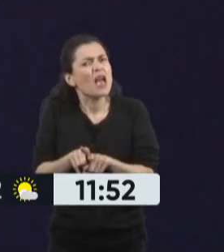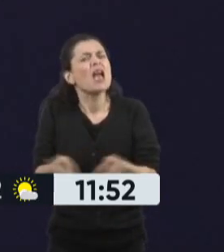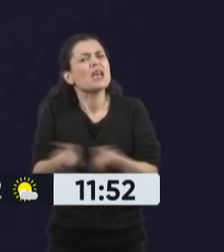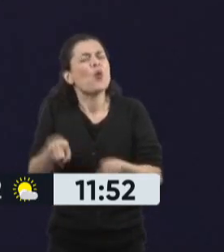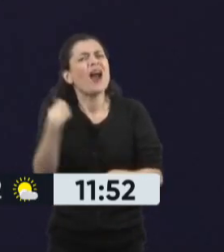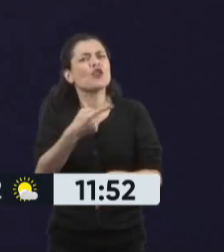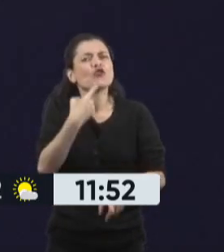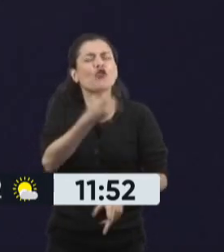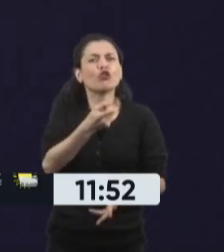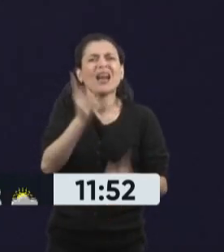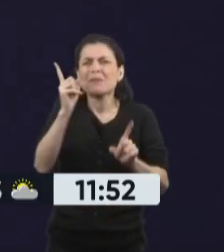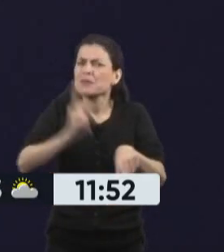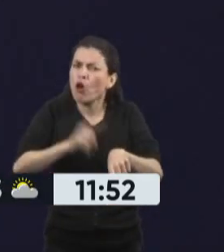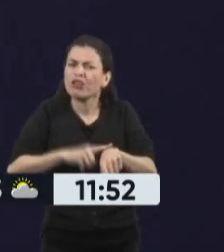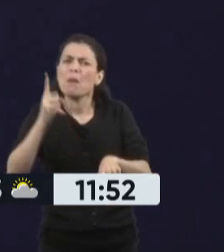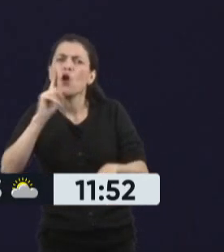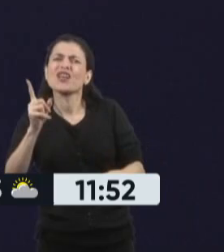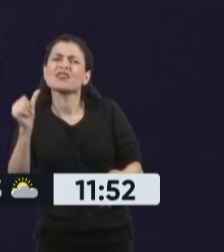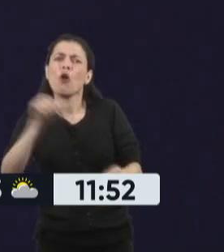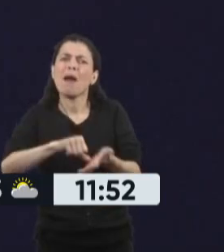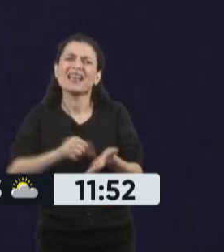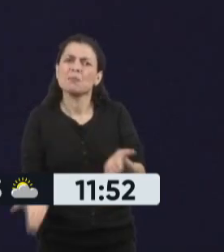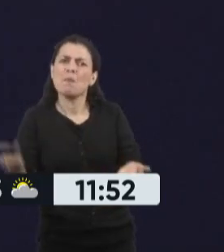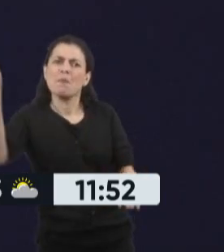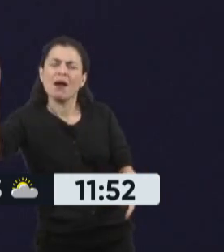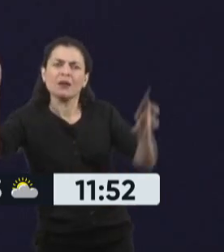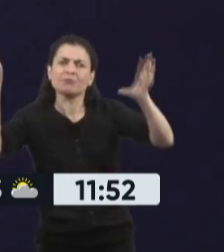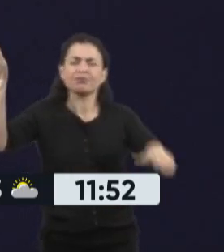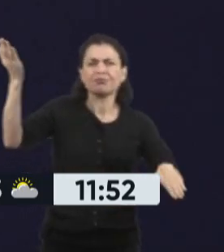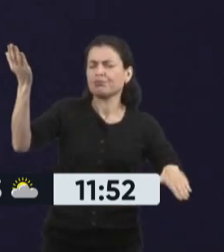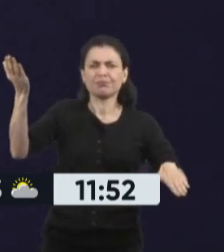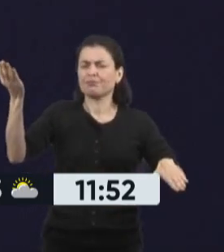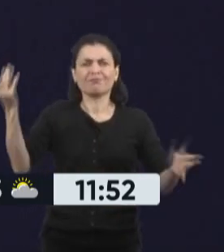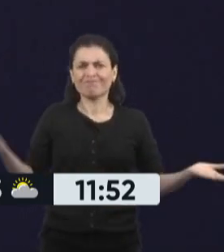estamos marcando una suba del riesgo país del 3%, cuando son cuestiones estrictamente,